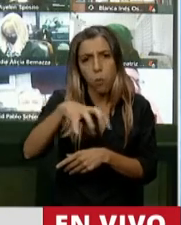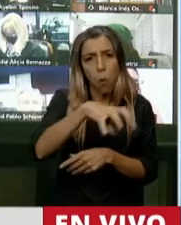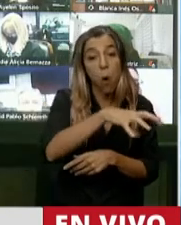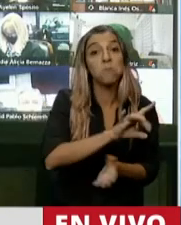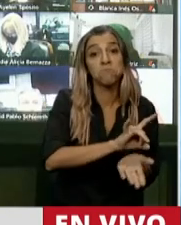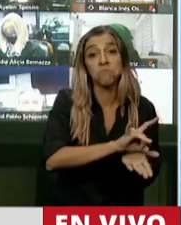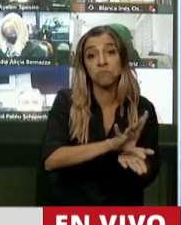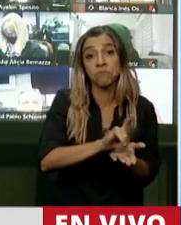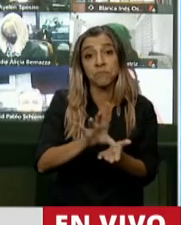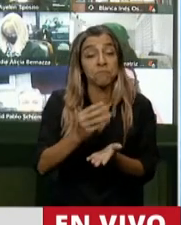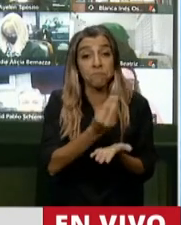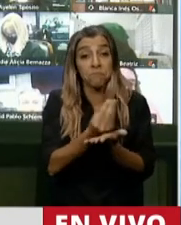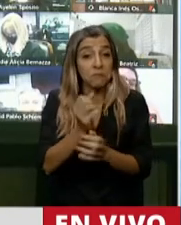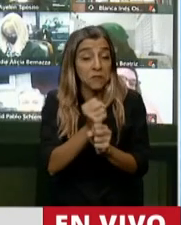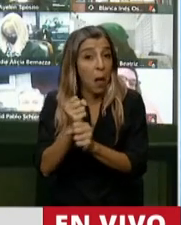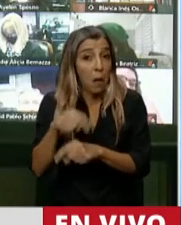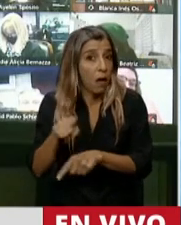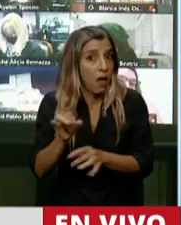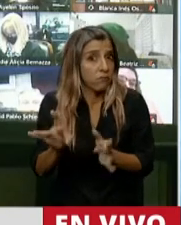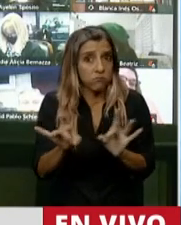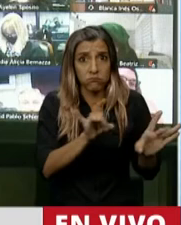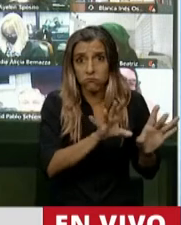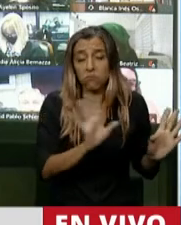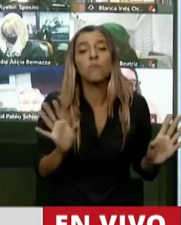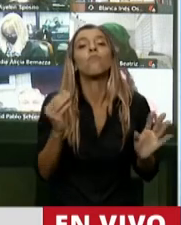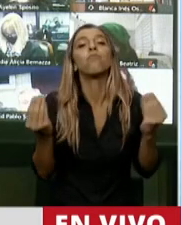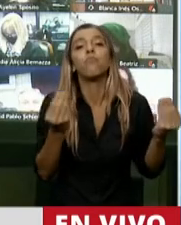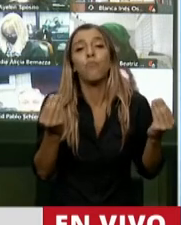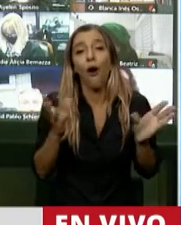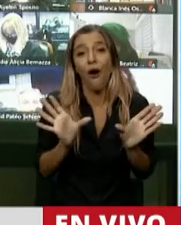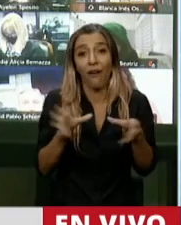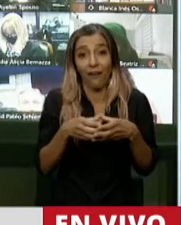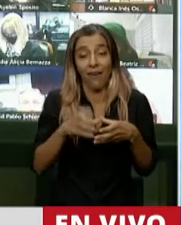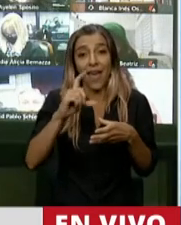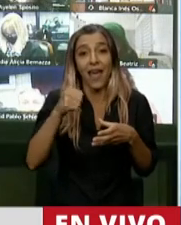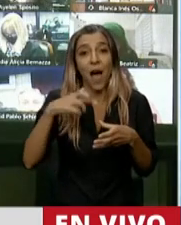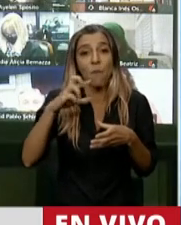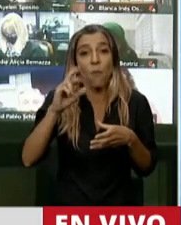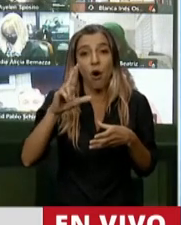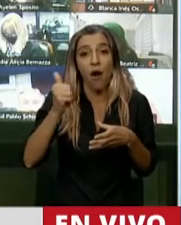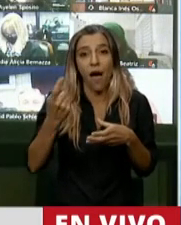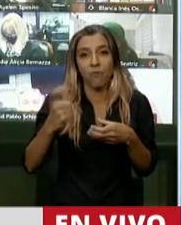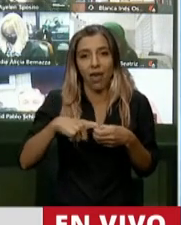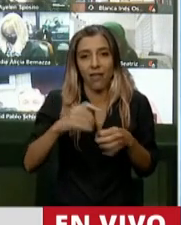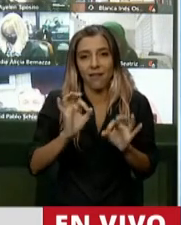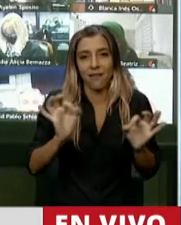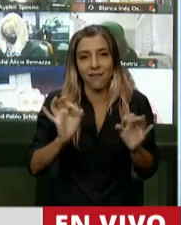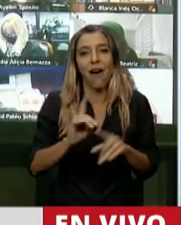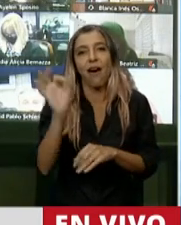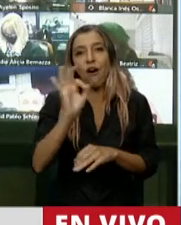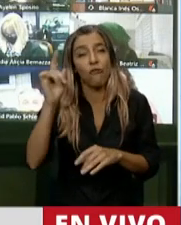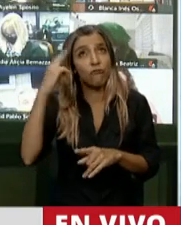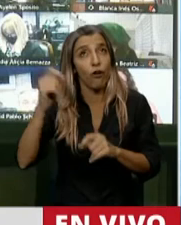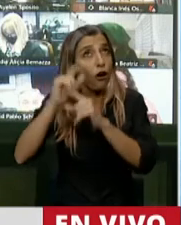y exclusivo delito de no ser de la cámpora o de no adherir a las ideas